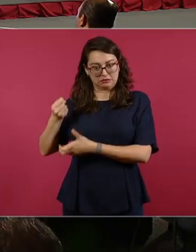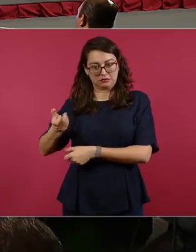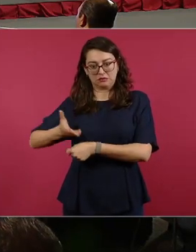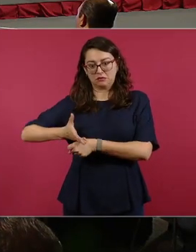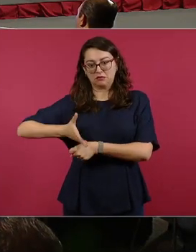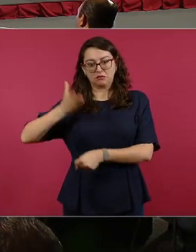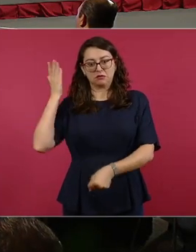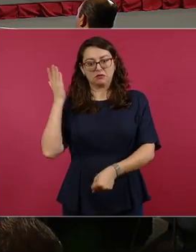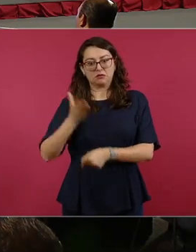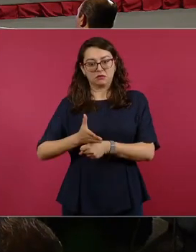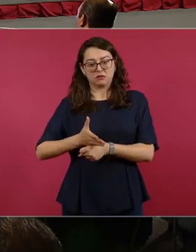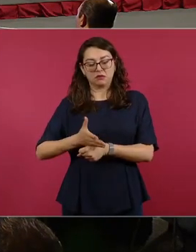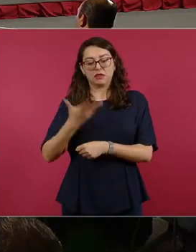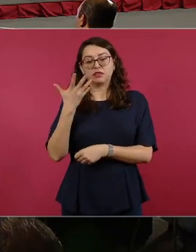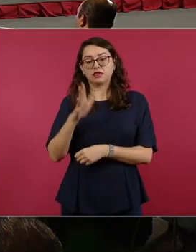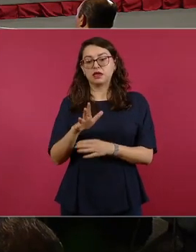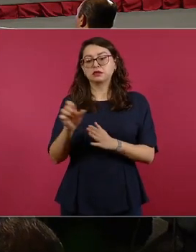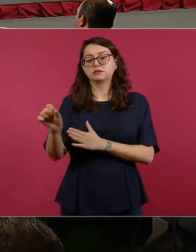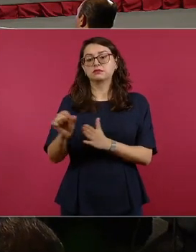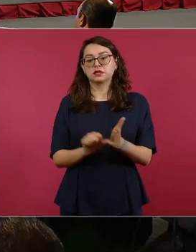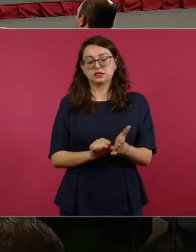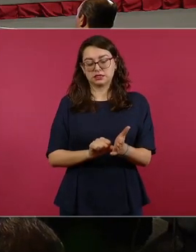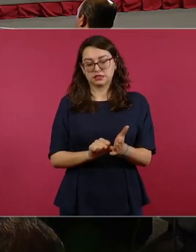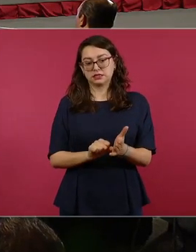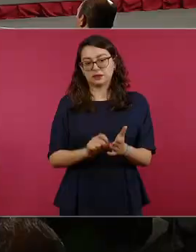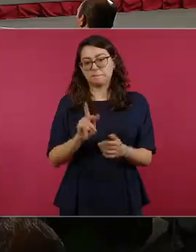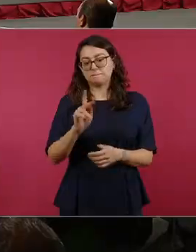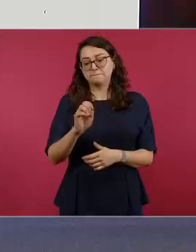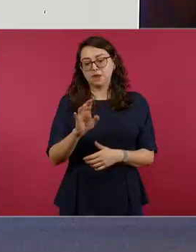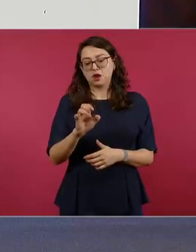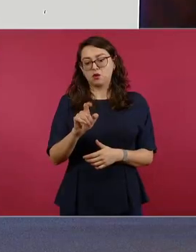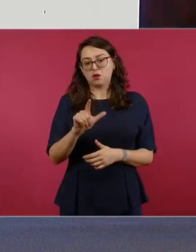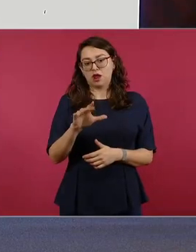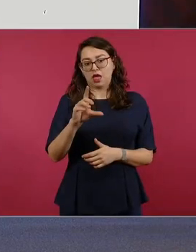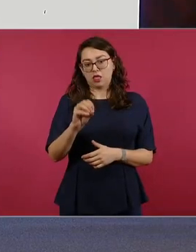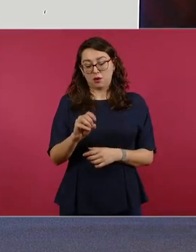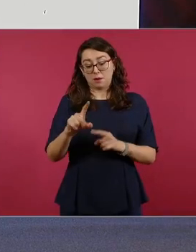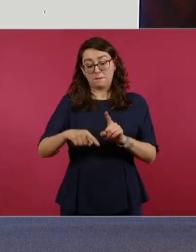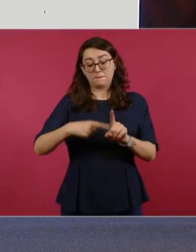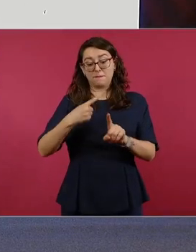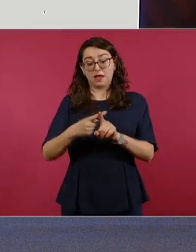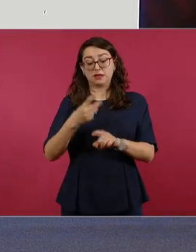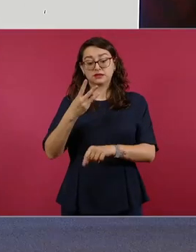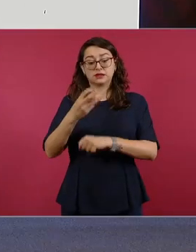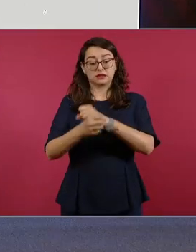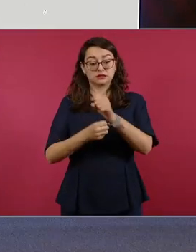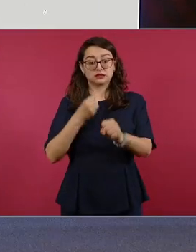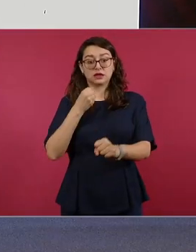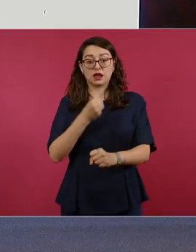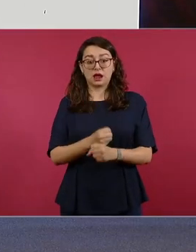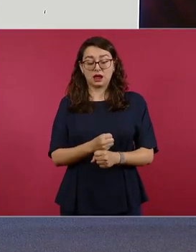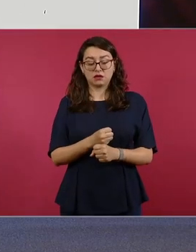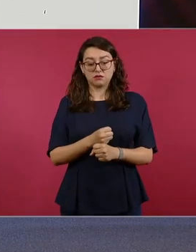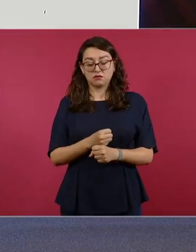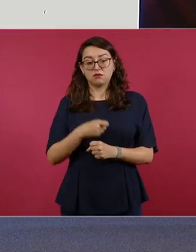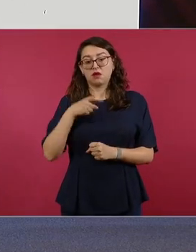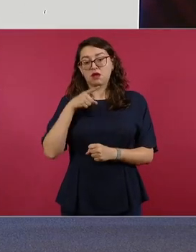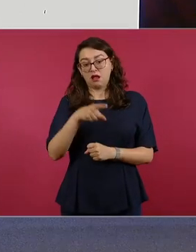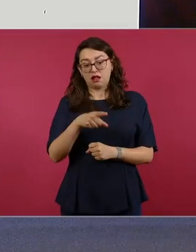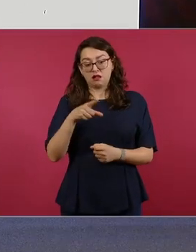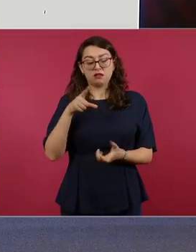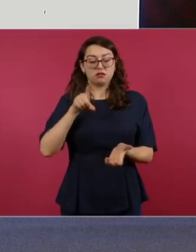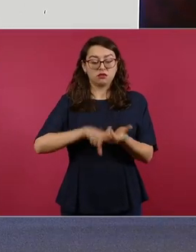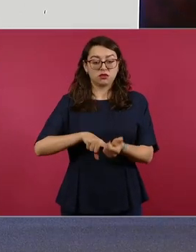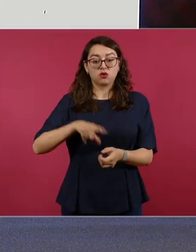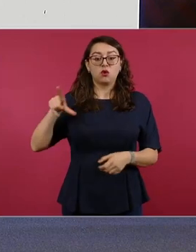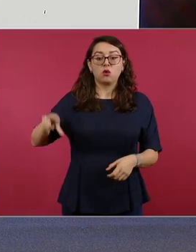de prisión por el delito de peculado y a tres años y cuatro meses de prisión por uso ilícito de facultades y atribuciones,